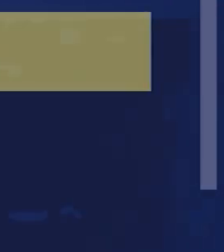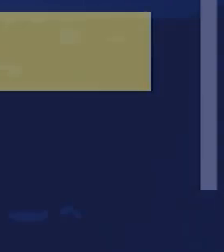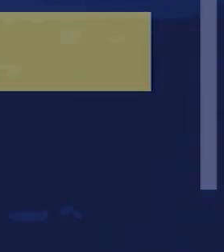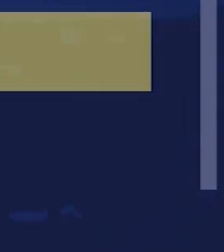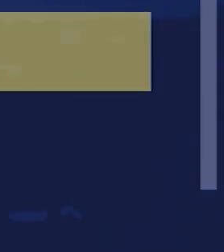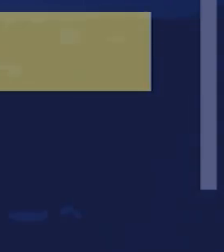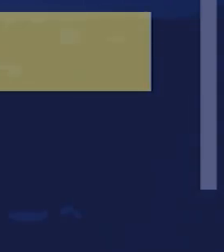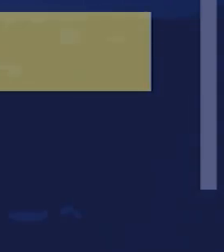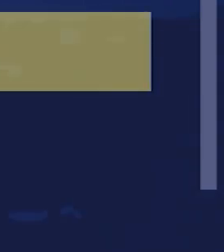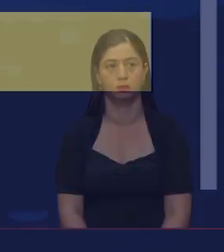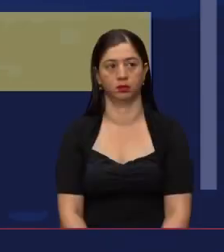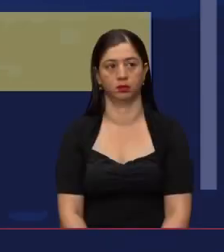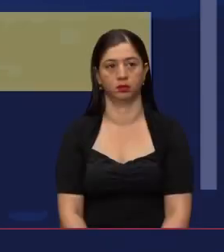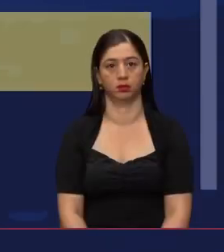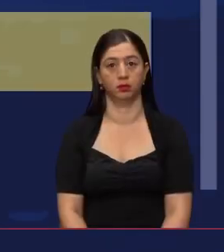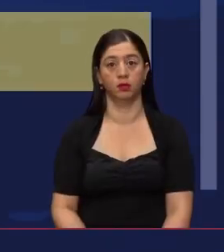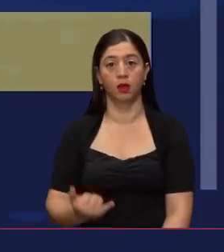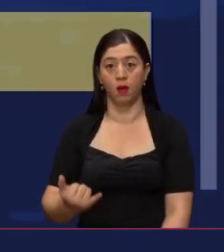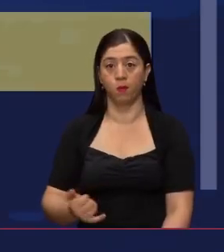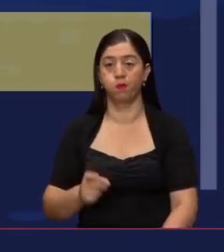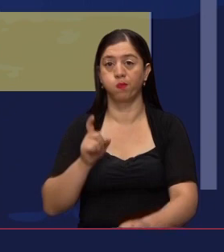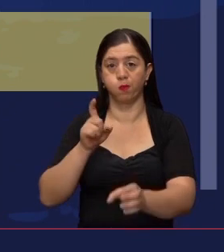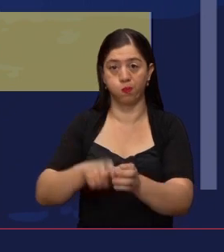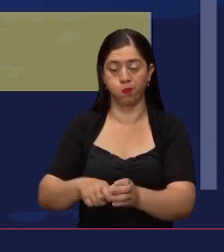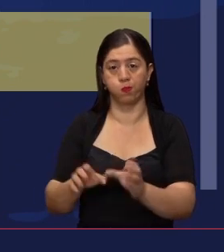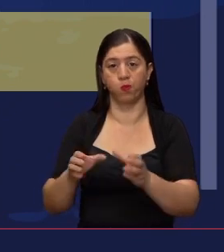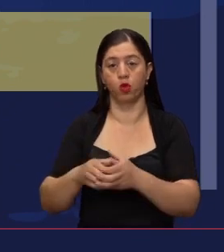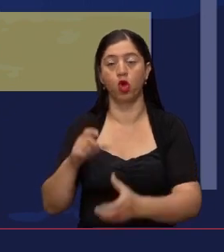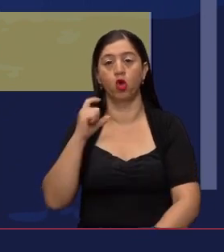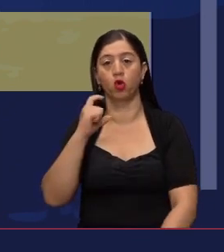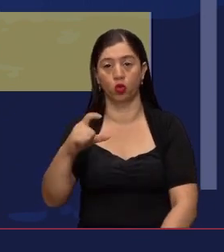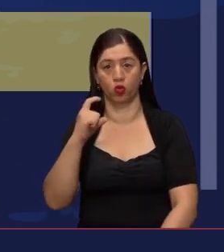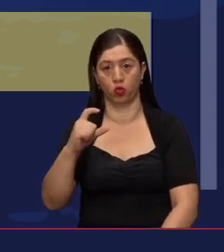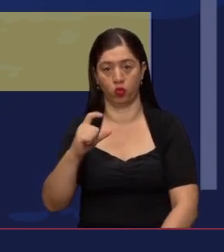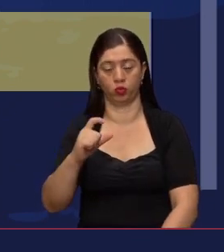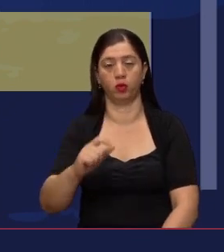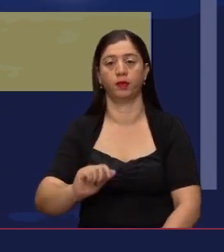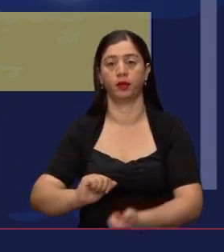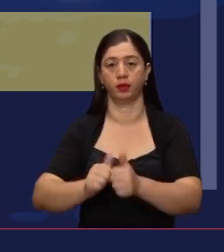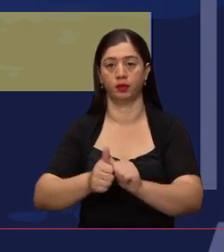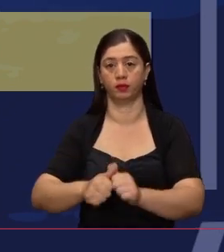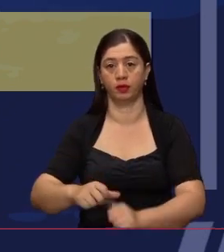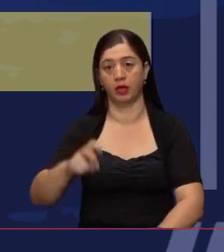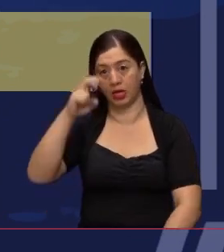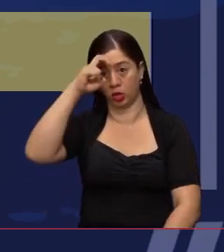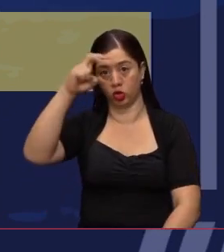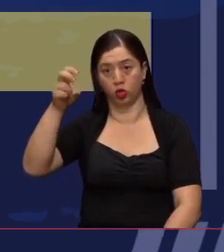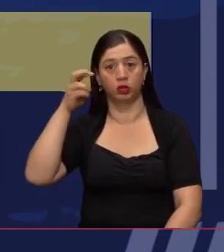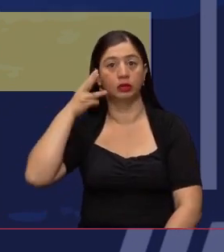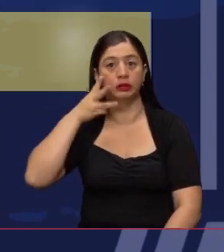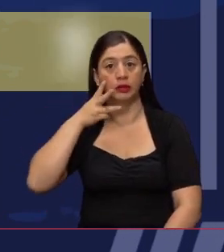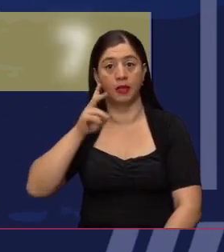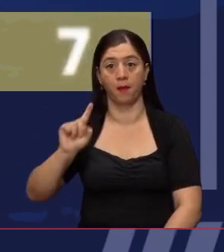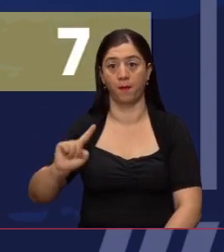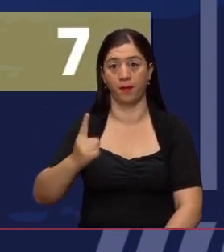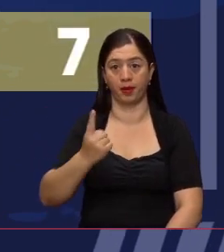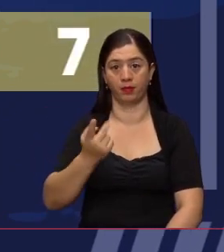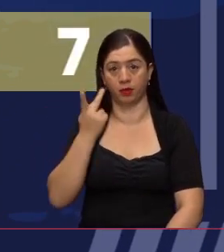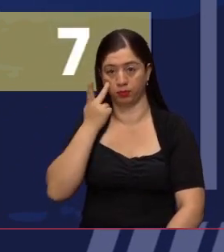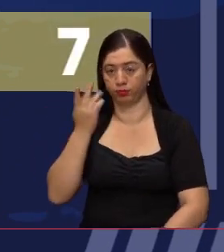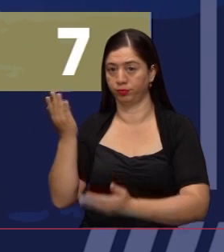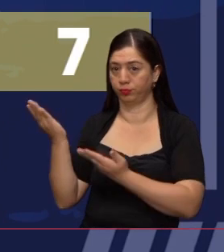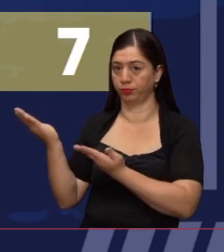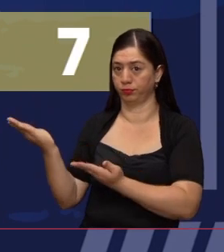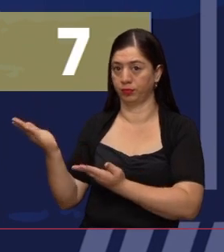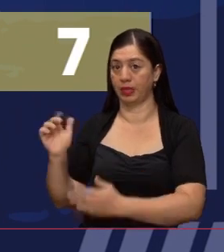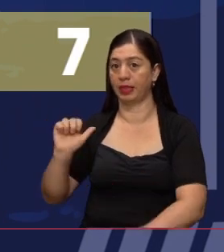Valle del Cauca. En esta categoría, el Cúcuta Deportivo, el equipo norte santanderiano, es primero. Observen la tabla,